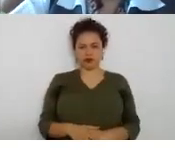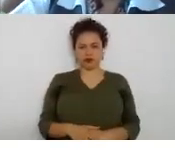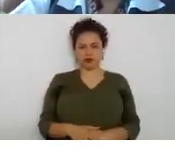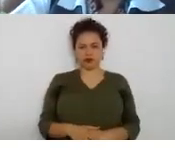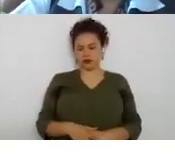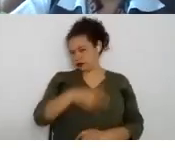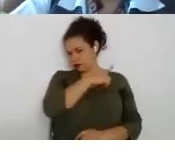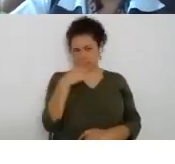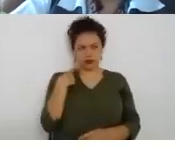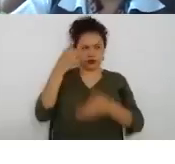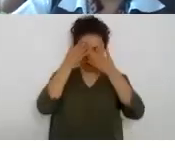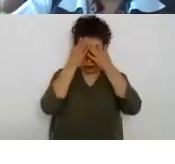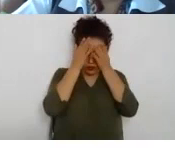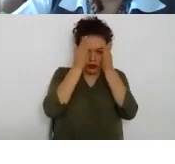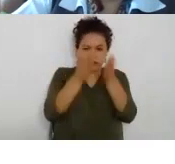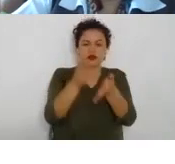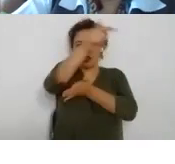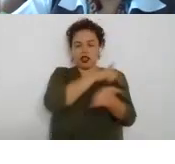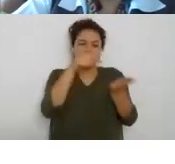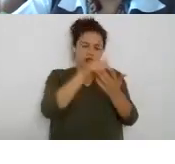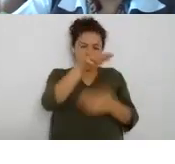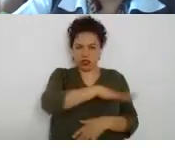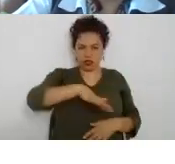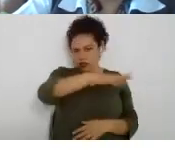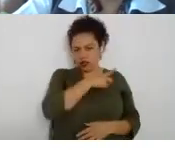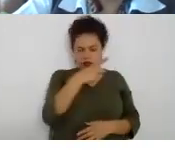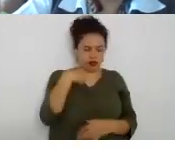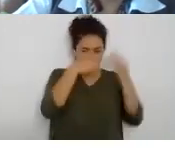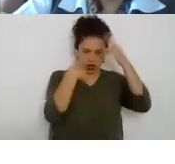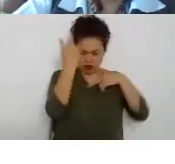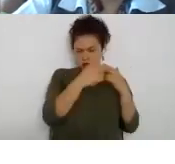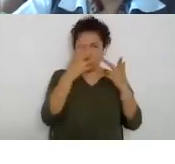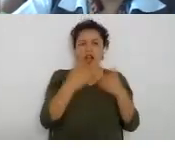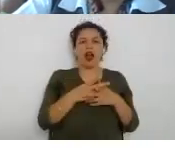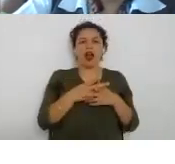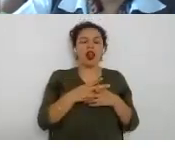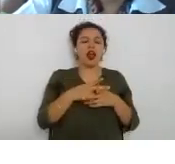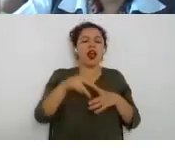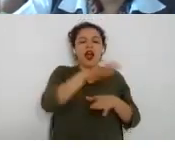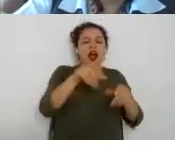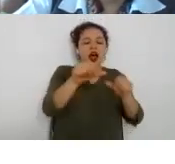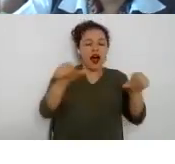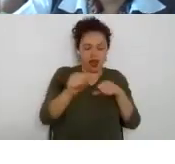bien lo comentan, el lugar, la zona, vamos, tal cual el tamaño del área que yo